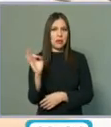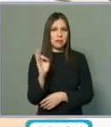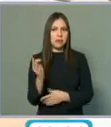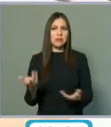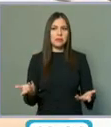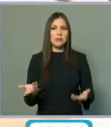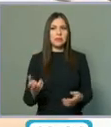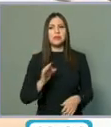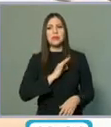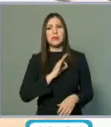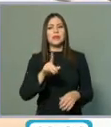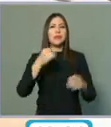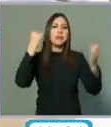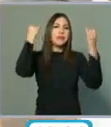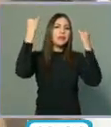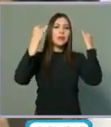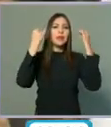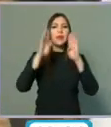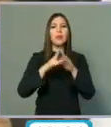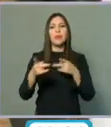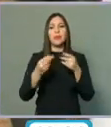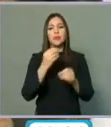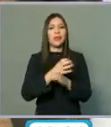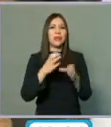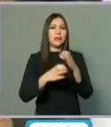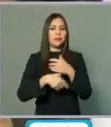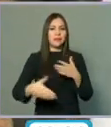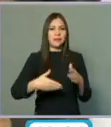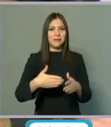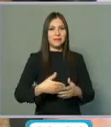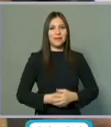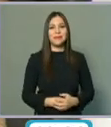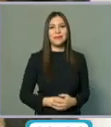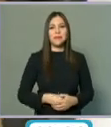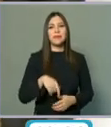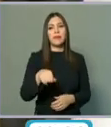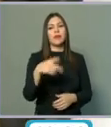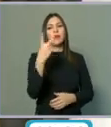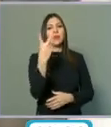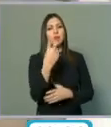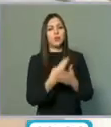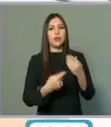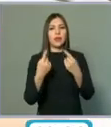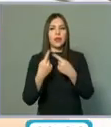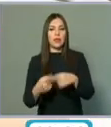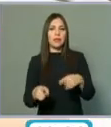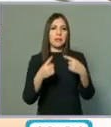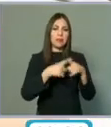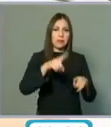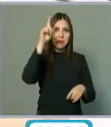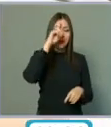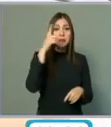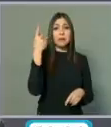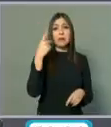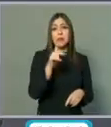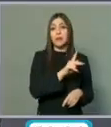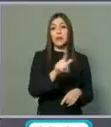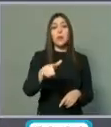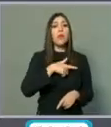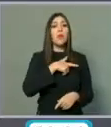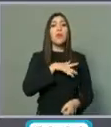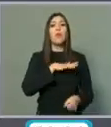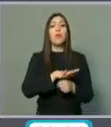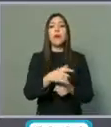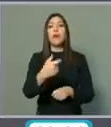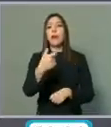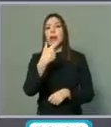podríamos. Bueno, aquí poniéndose creativo en la cocina, ¿verdad? No, de hecho sí, aquí por ejemplo fueron dos opciones que nosotros les damos, pero cualquier tipo de galleta que